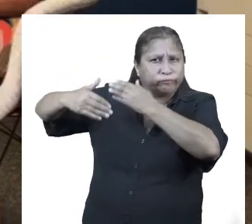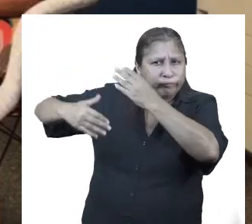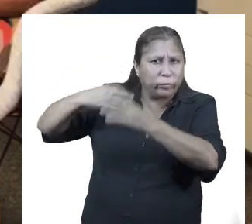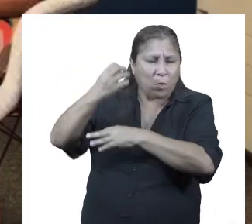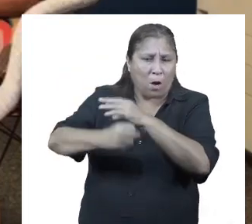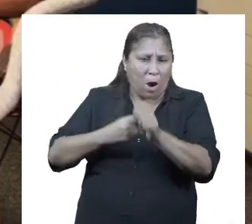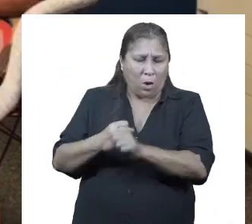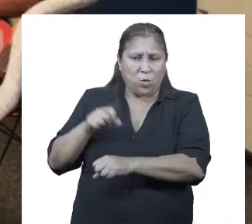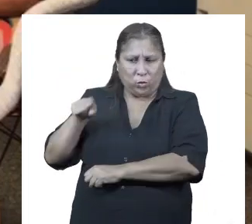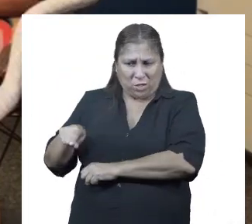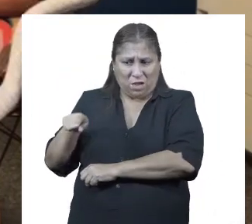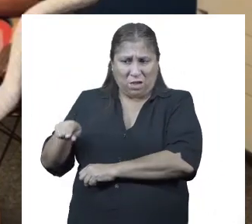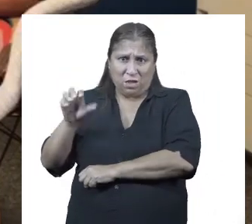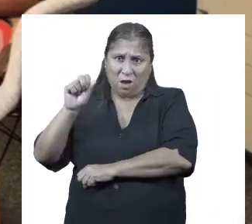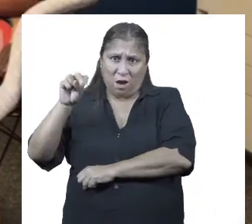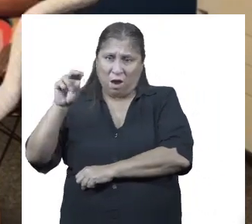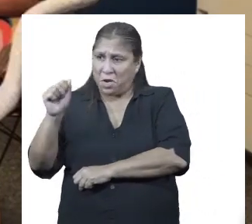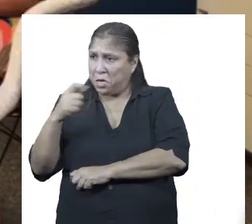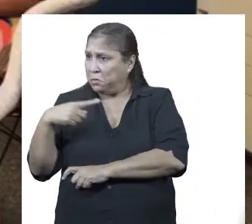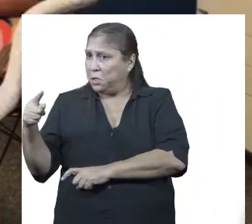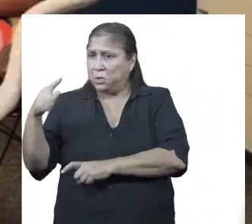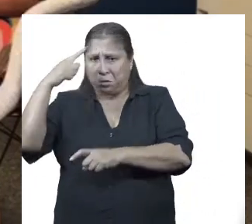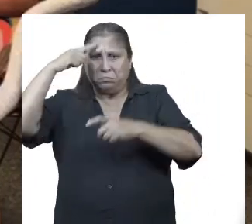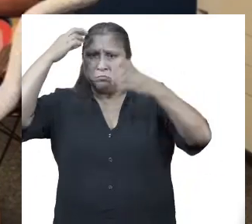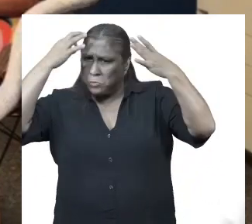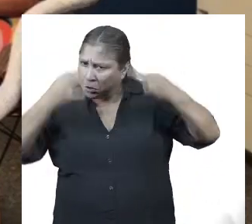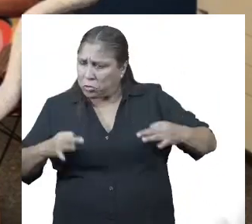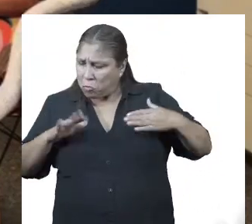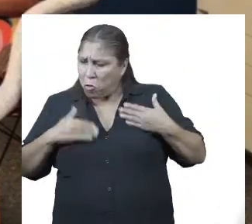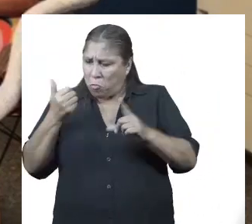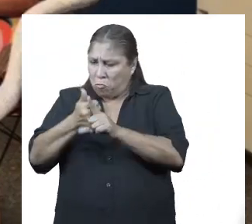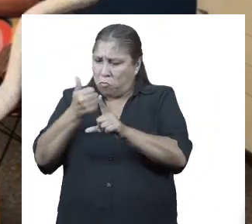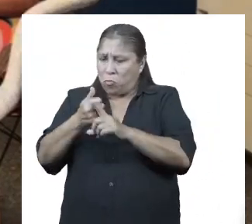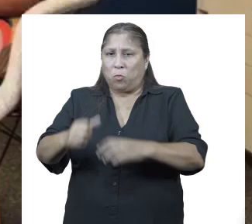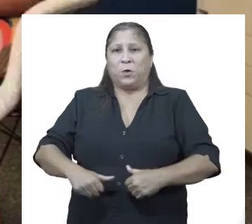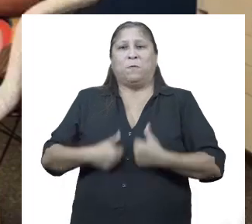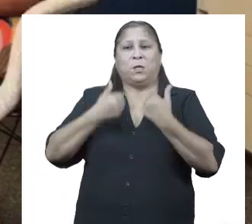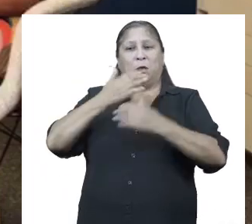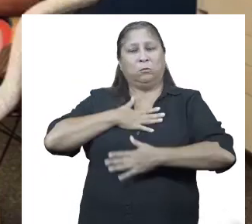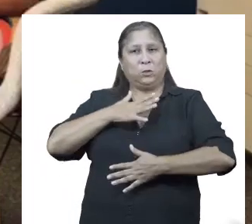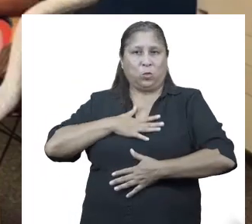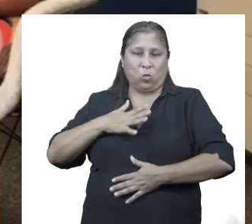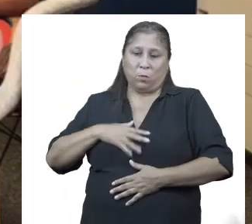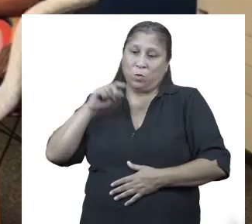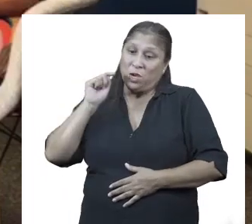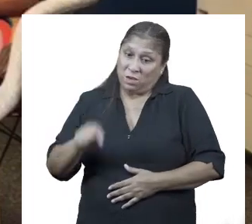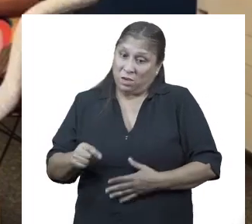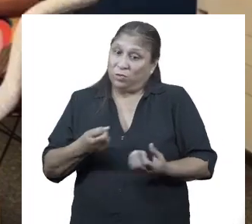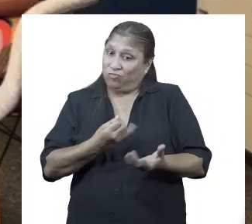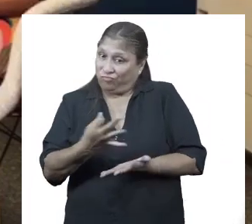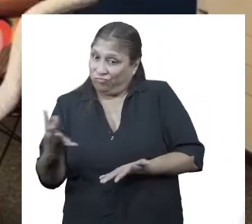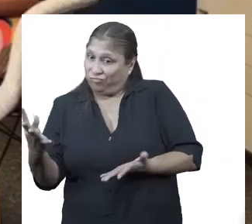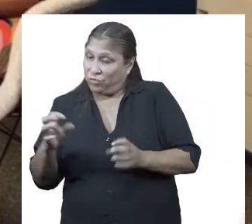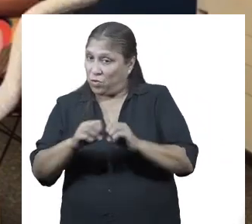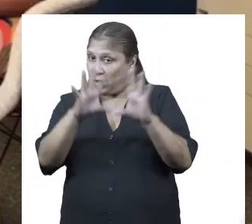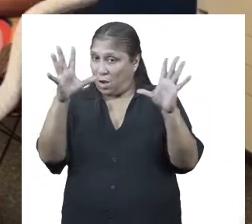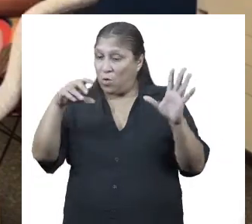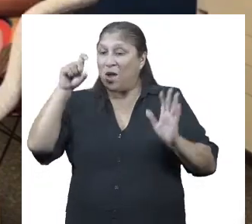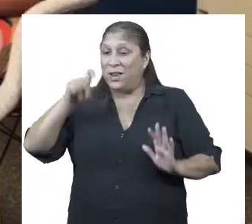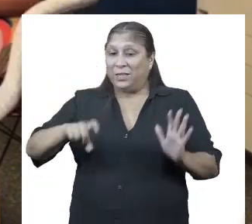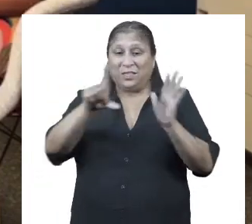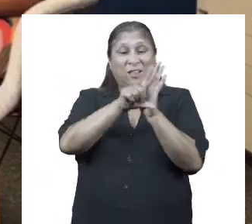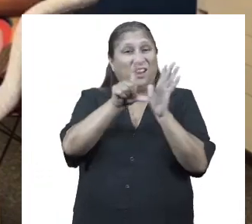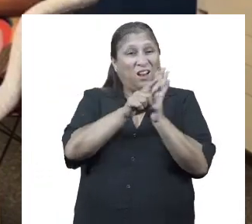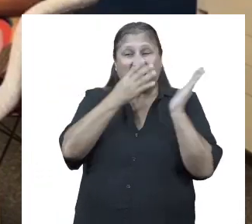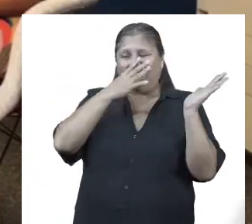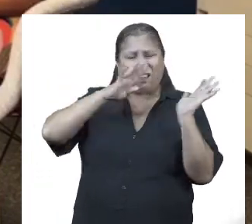años. Ella está en plenas condiciones para poder decidir sobre su vida y sobre su cuerpo. Y eso es un caso bastante claro. ¿Debe la ley